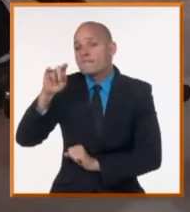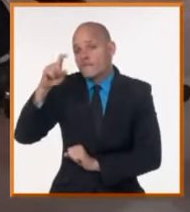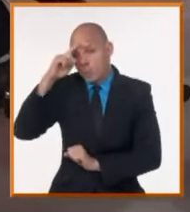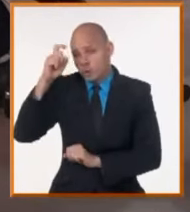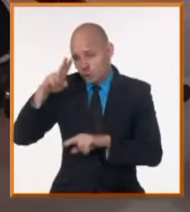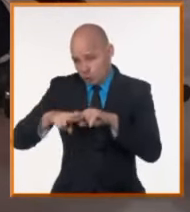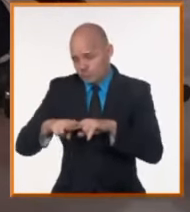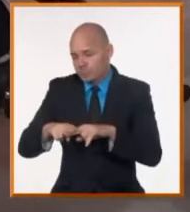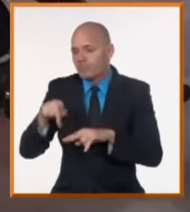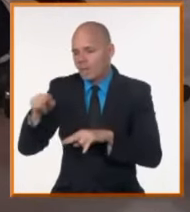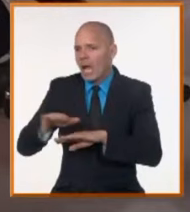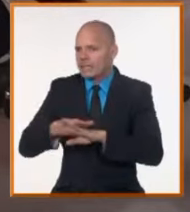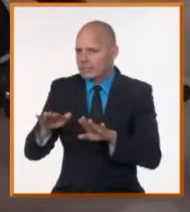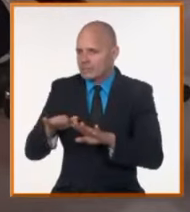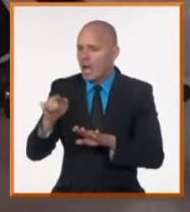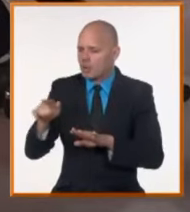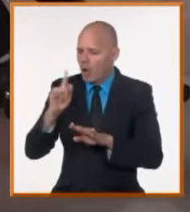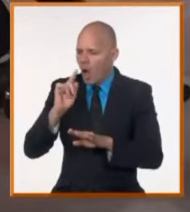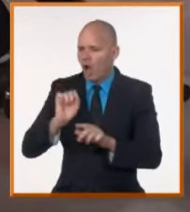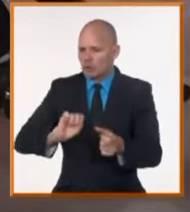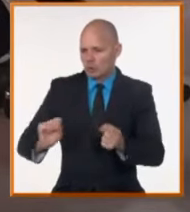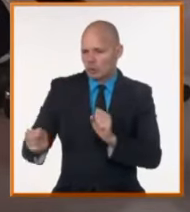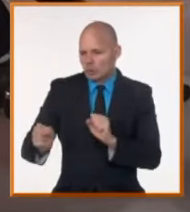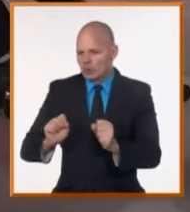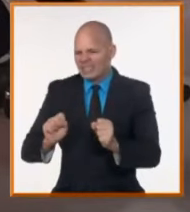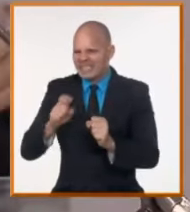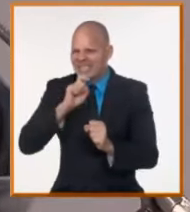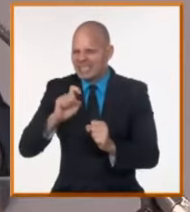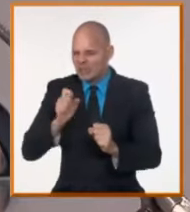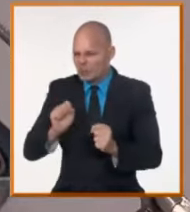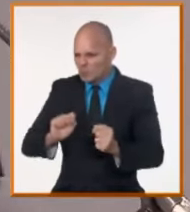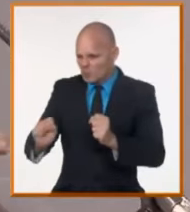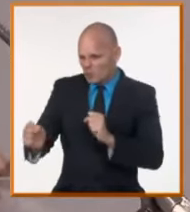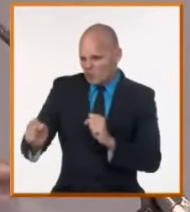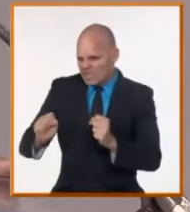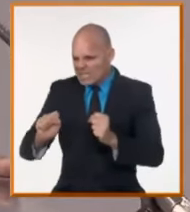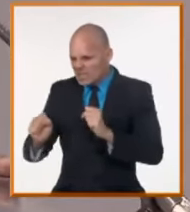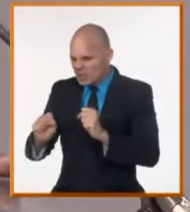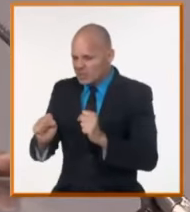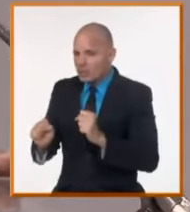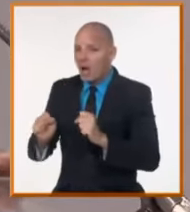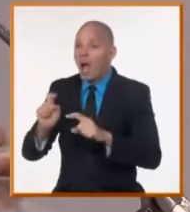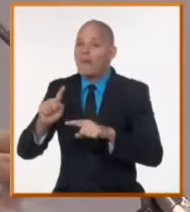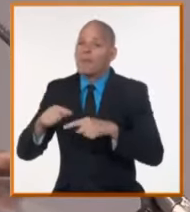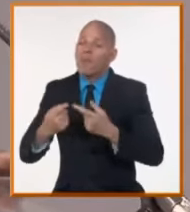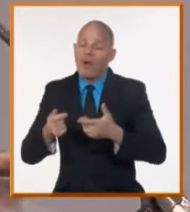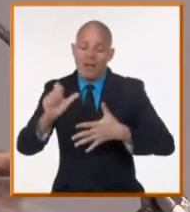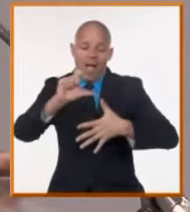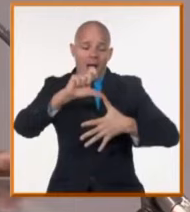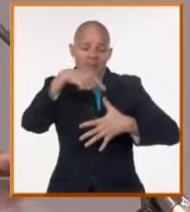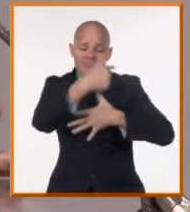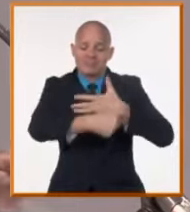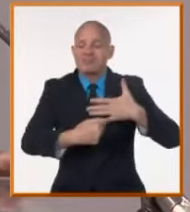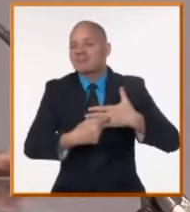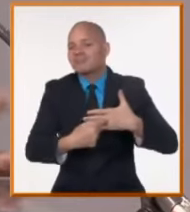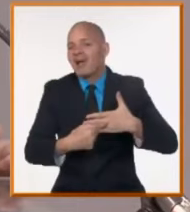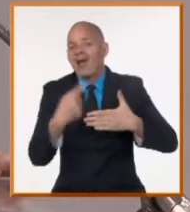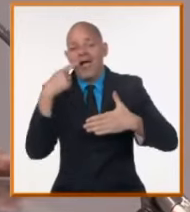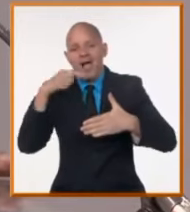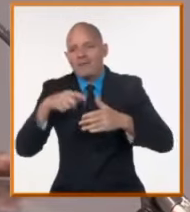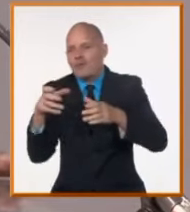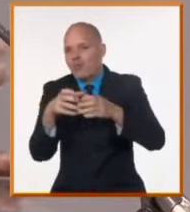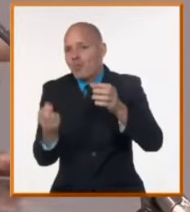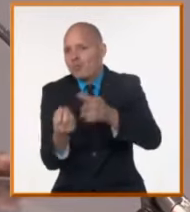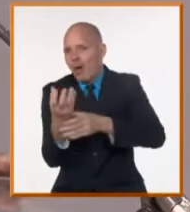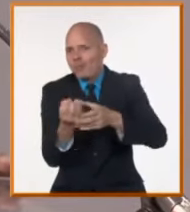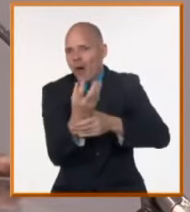ideológica sumamente conservadora, no pudo controlar el auge que tuvieron los procesos emancipadores, revolucionarios, progresistas,